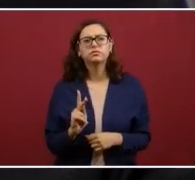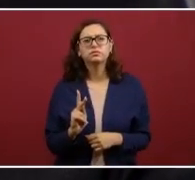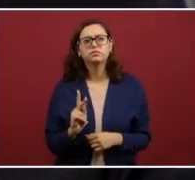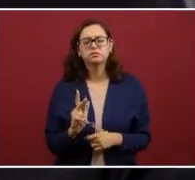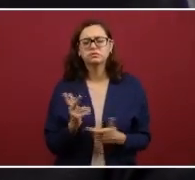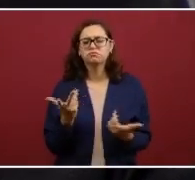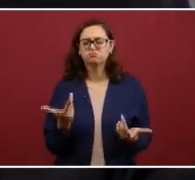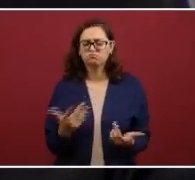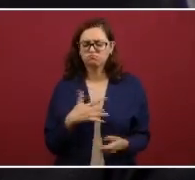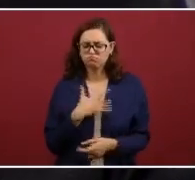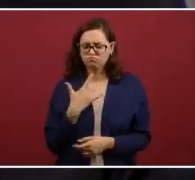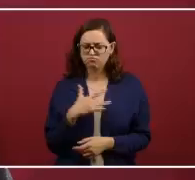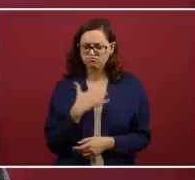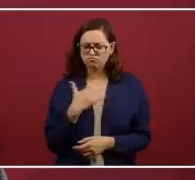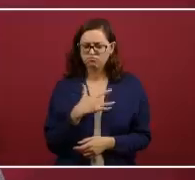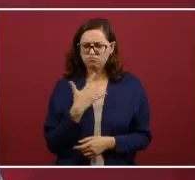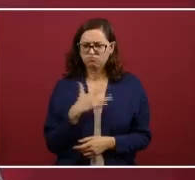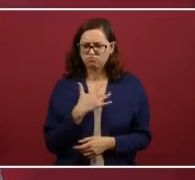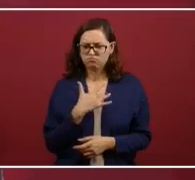estoy